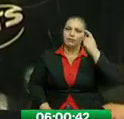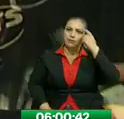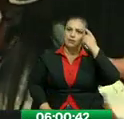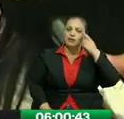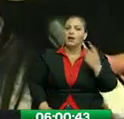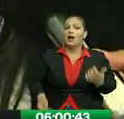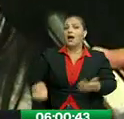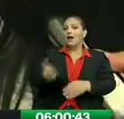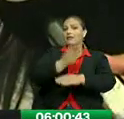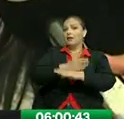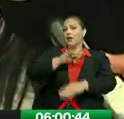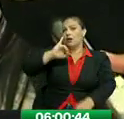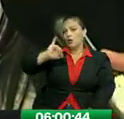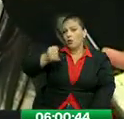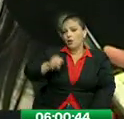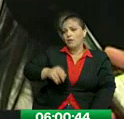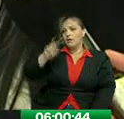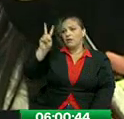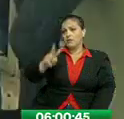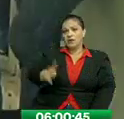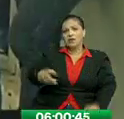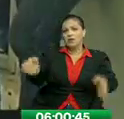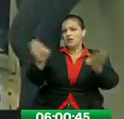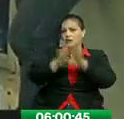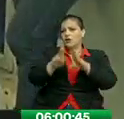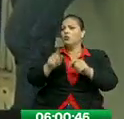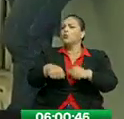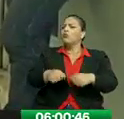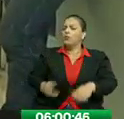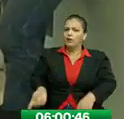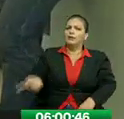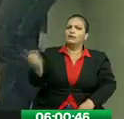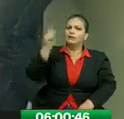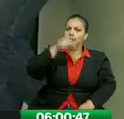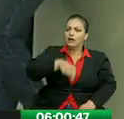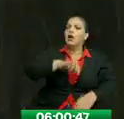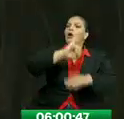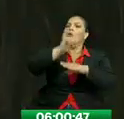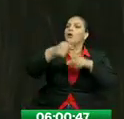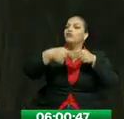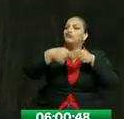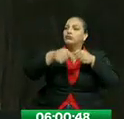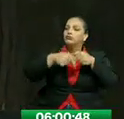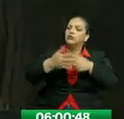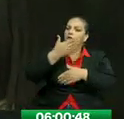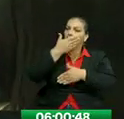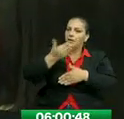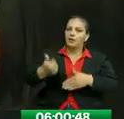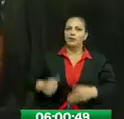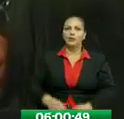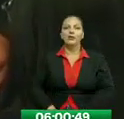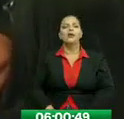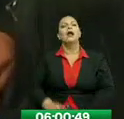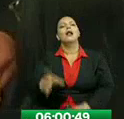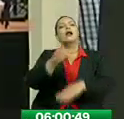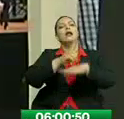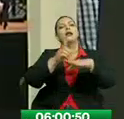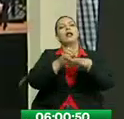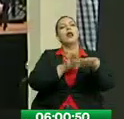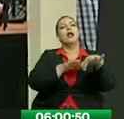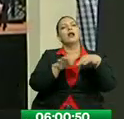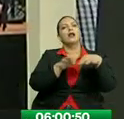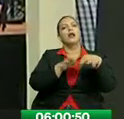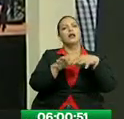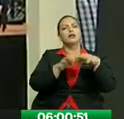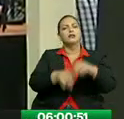el jueves. Los del martes, miércoles. Estas fueron aclaradas por personal de la institución de tránsito que, según su director ejecutivo,